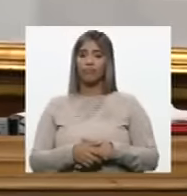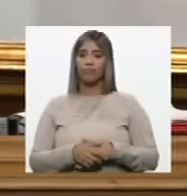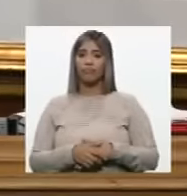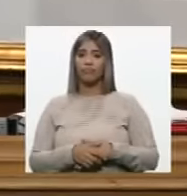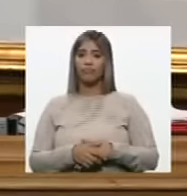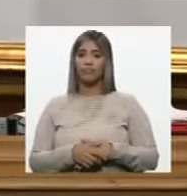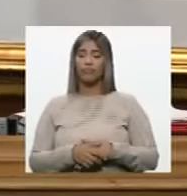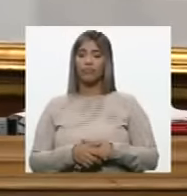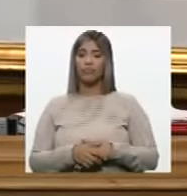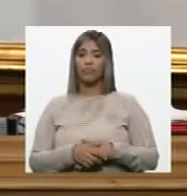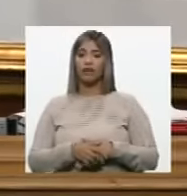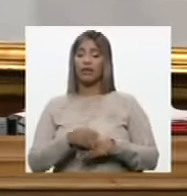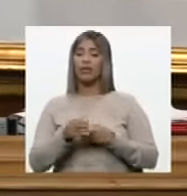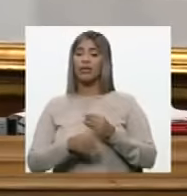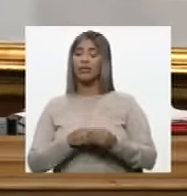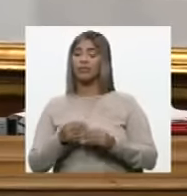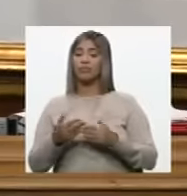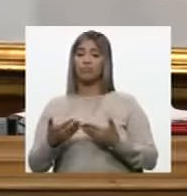en un intento